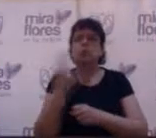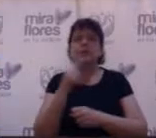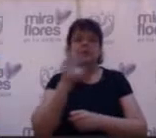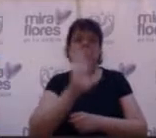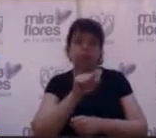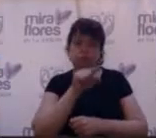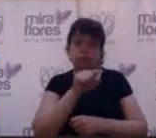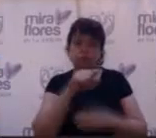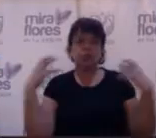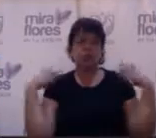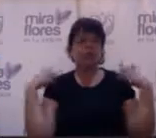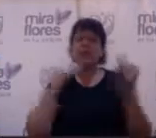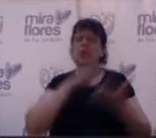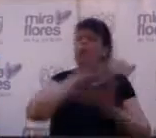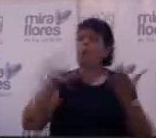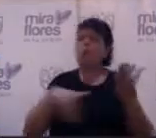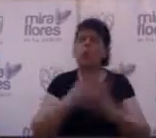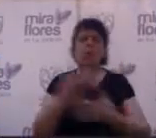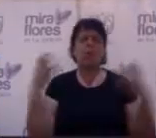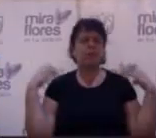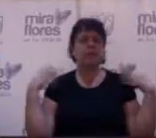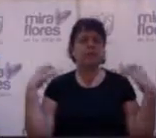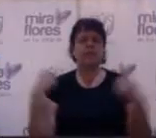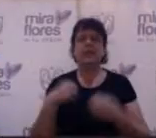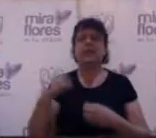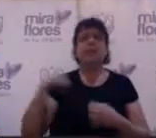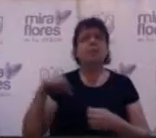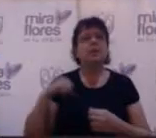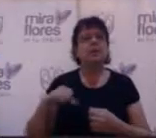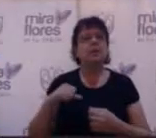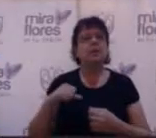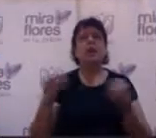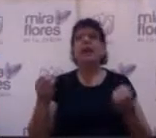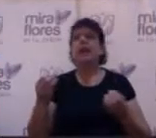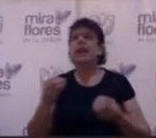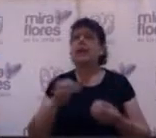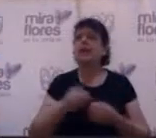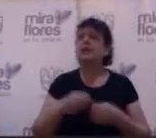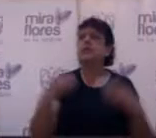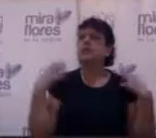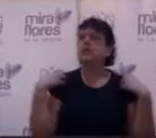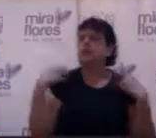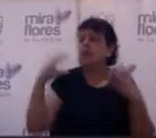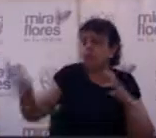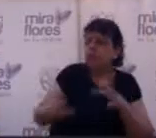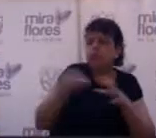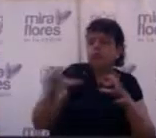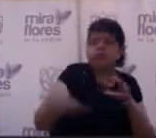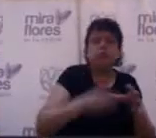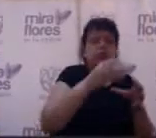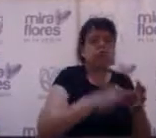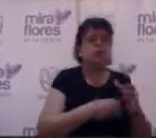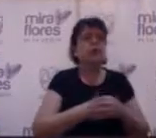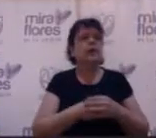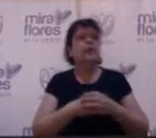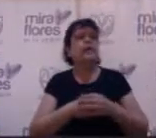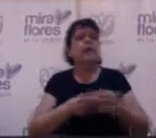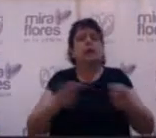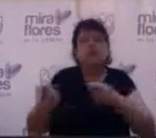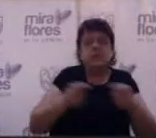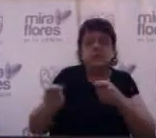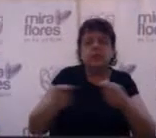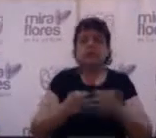están involucradas en los temas de recaudación, en los temas de planificación, en los temas de gasto y administración